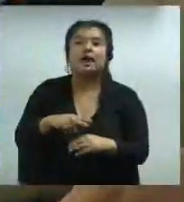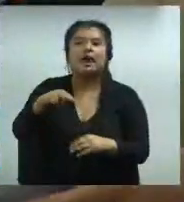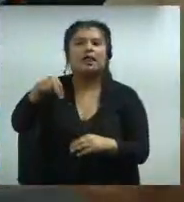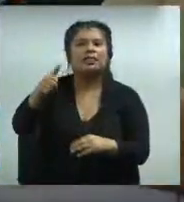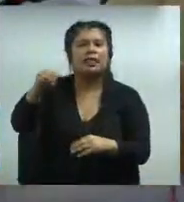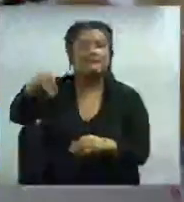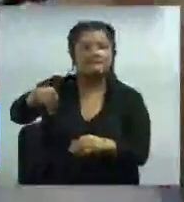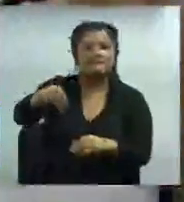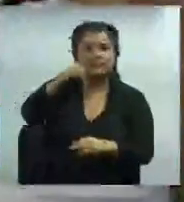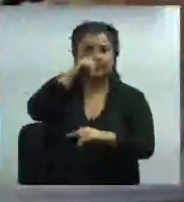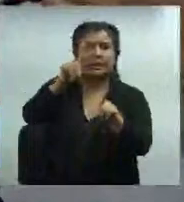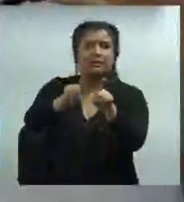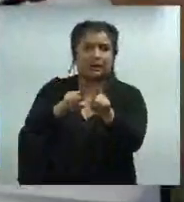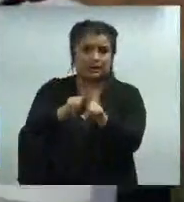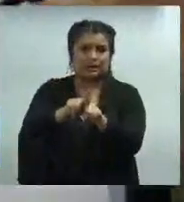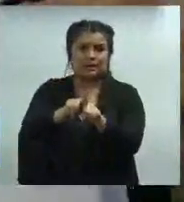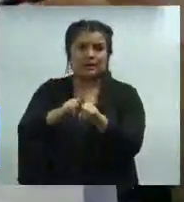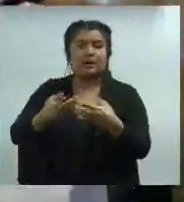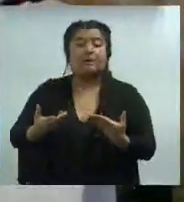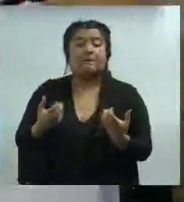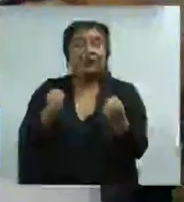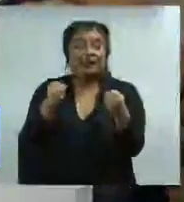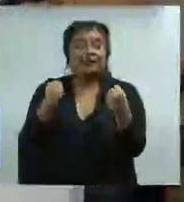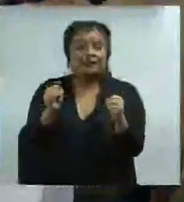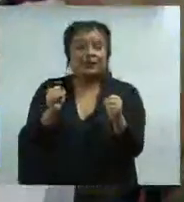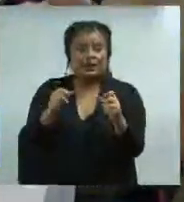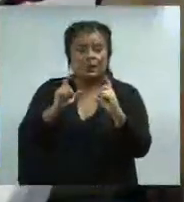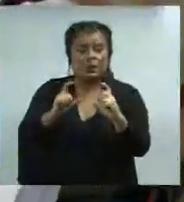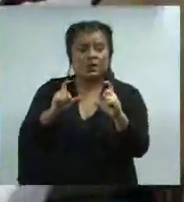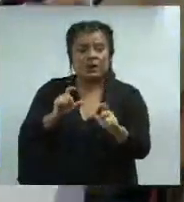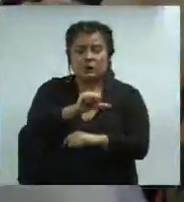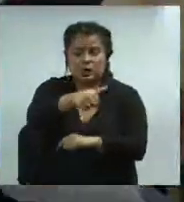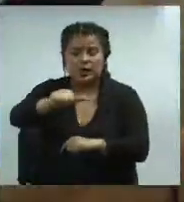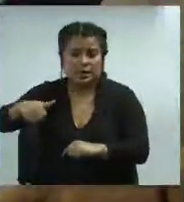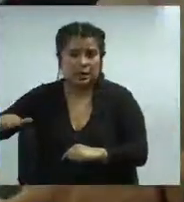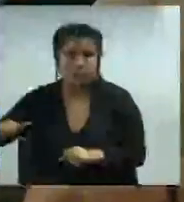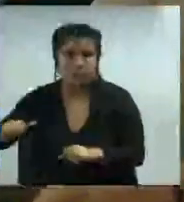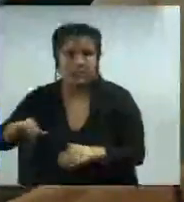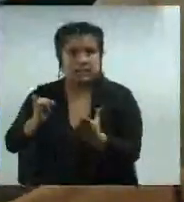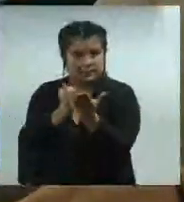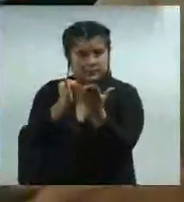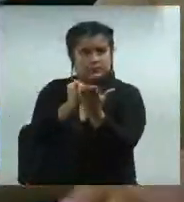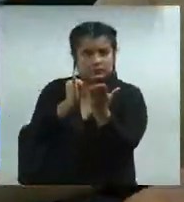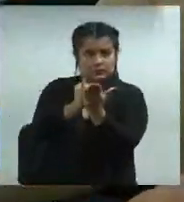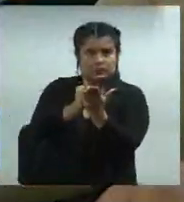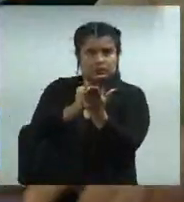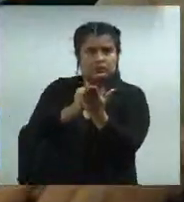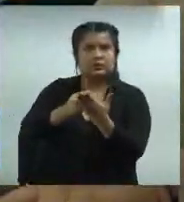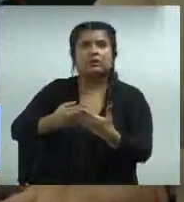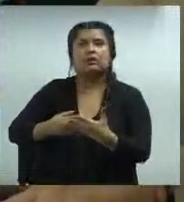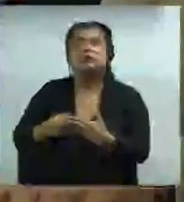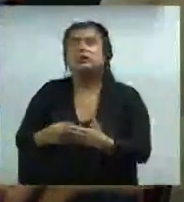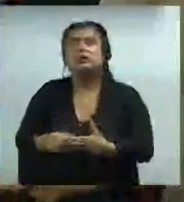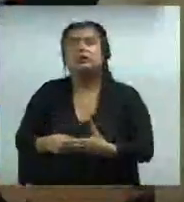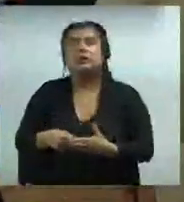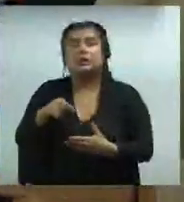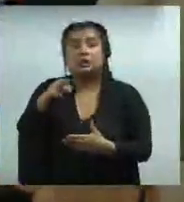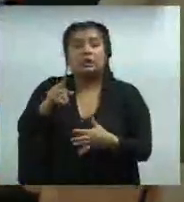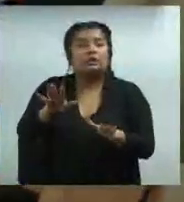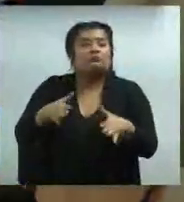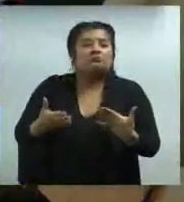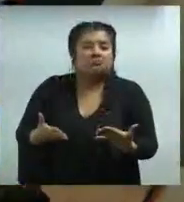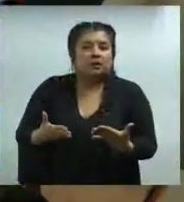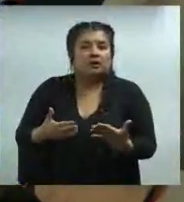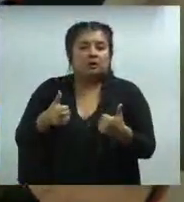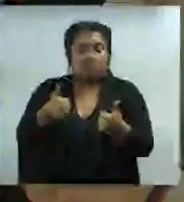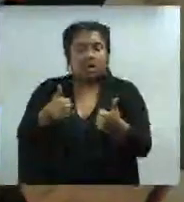legislación también para hacer las plantas de tratamiento, que lamentablemente un expresidente de la ANAM, con la intención de quedar bien con